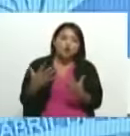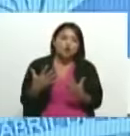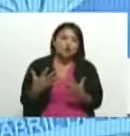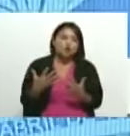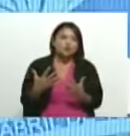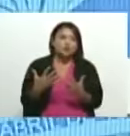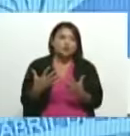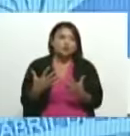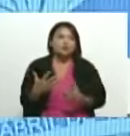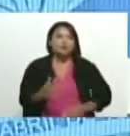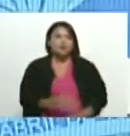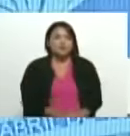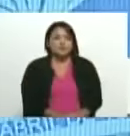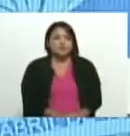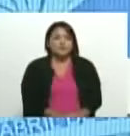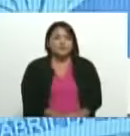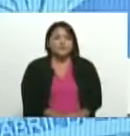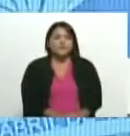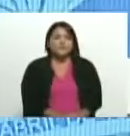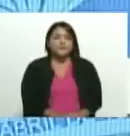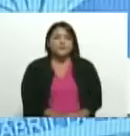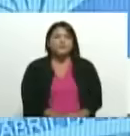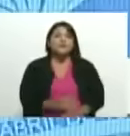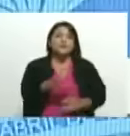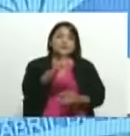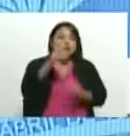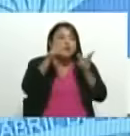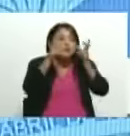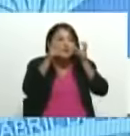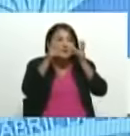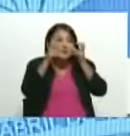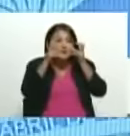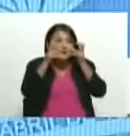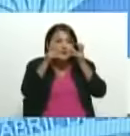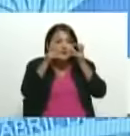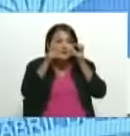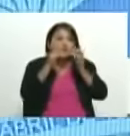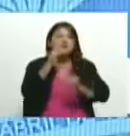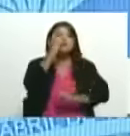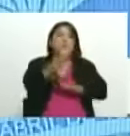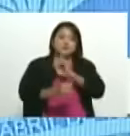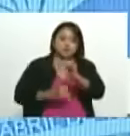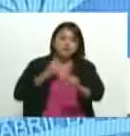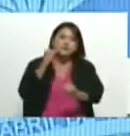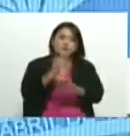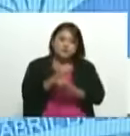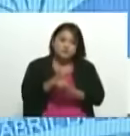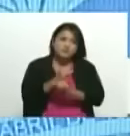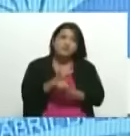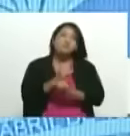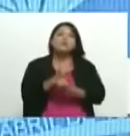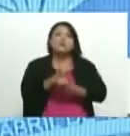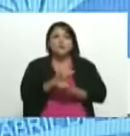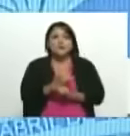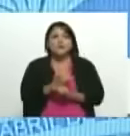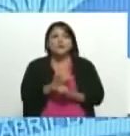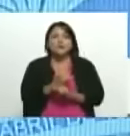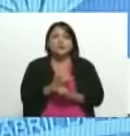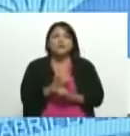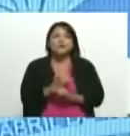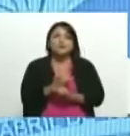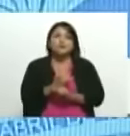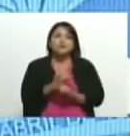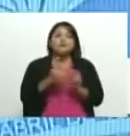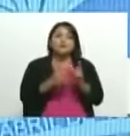cansarlos más con eso, que haya observación internacional, que se respeten los resultados, que los resultados sean compartidos por todos.